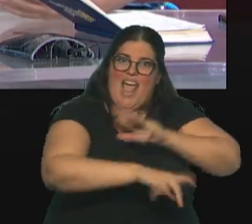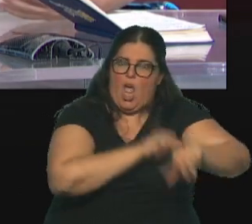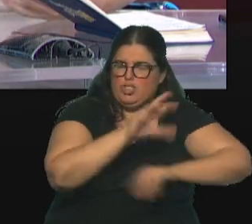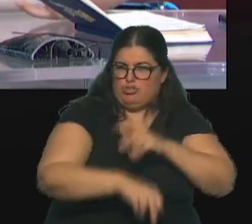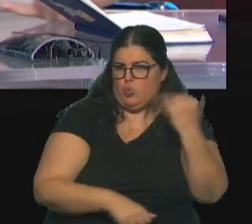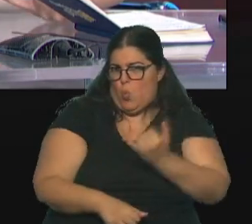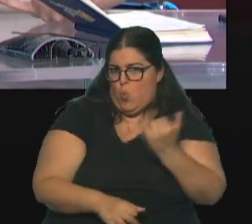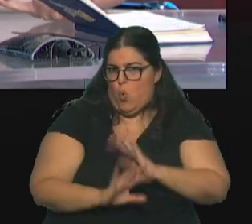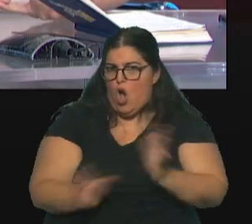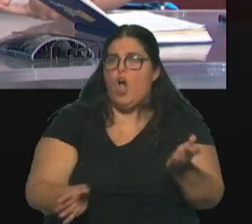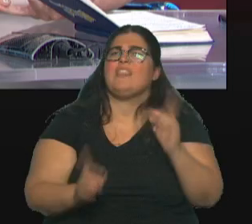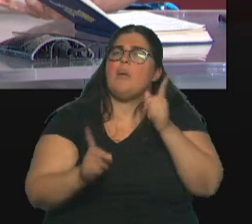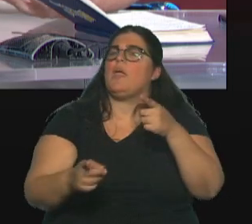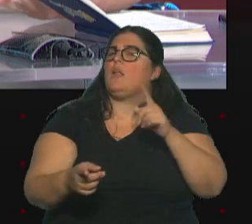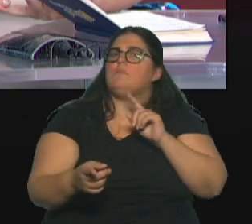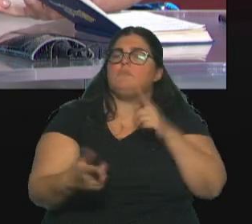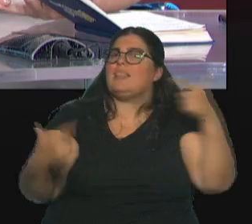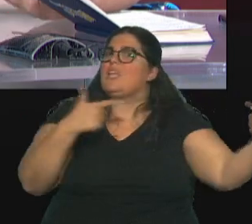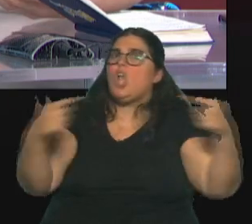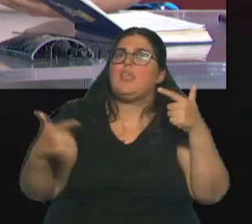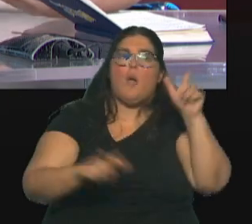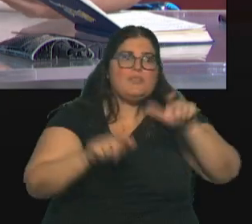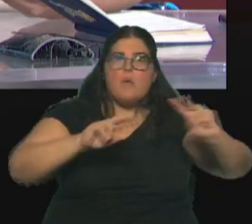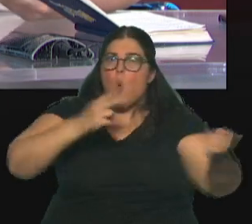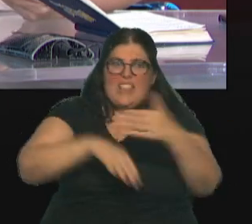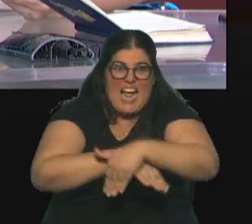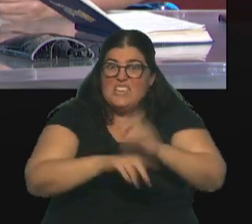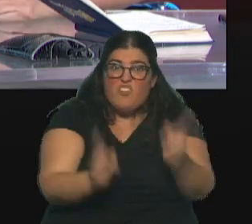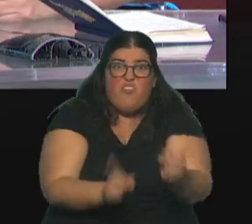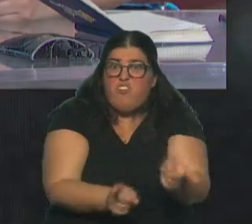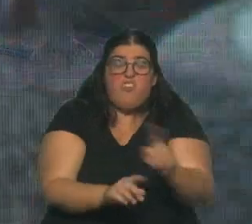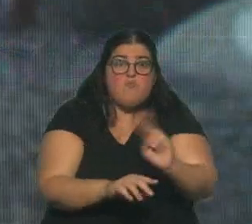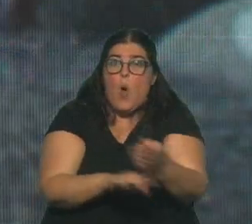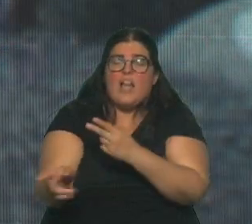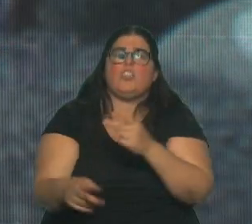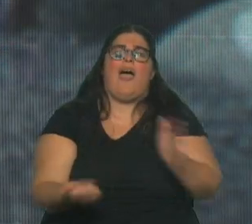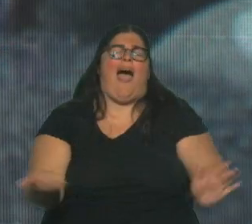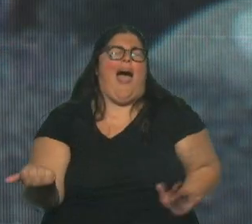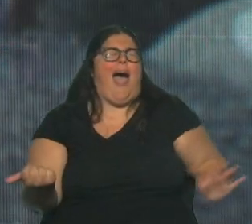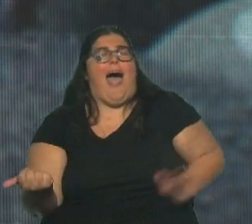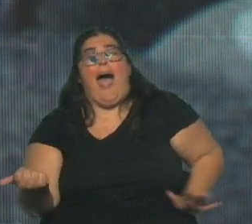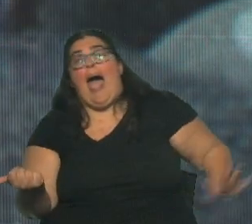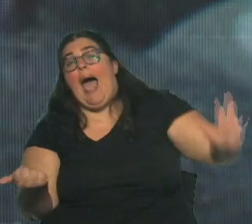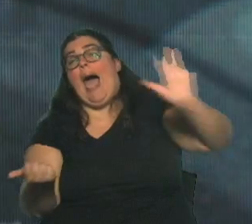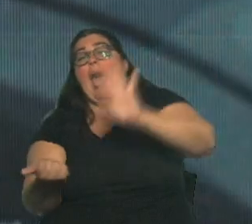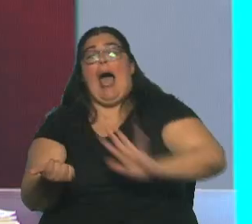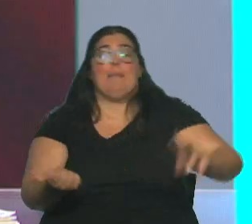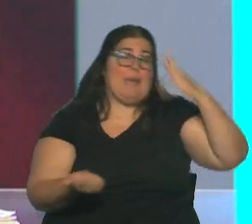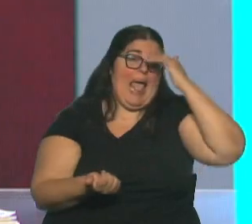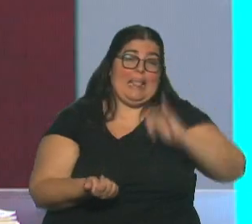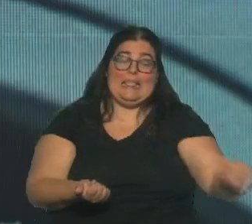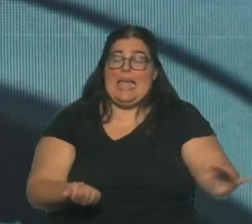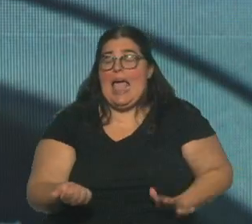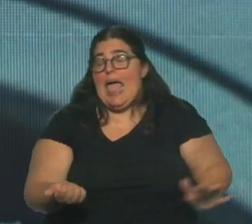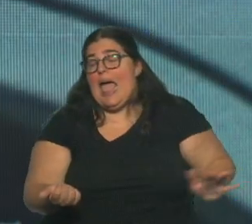después directamente tiroteos y cadáveres que están en la calle. Y el hambre que atraviesa a lo largo y a lo ancho a todo Haití. A todo Haití.